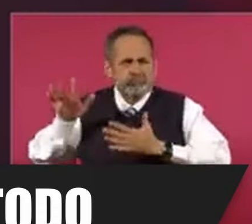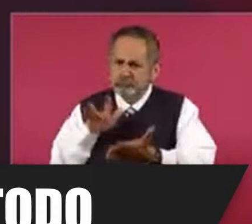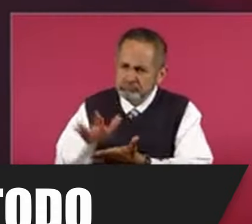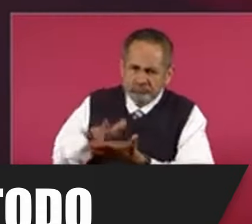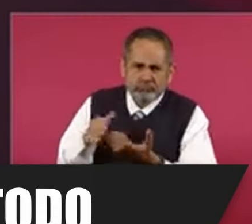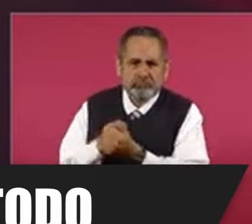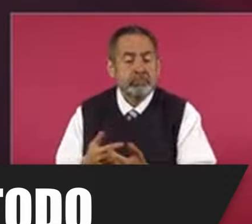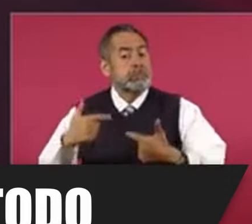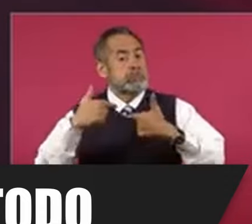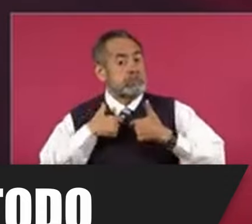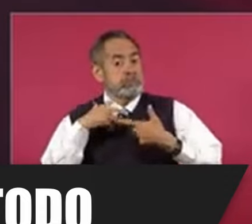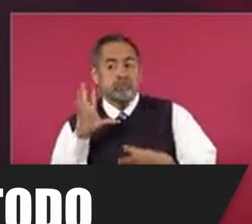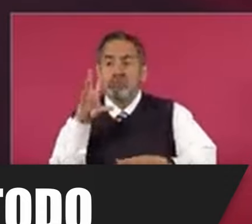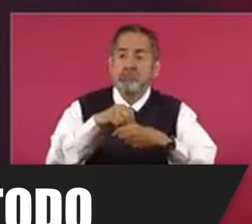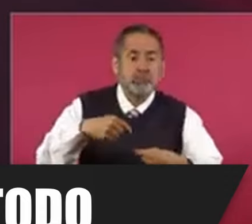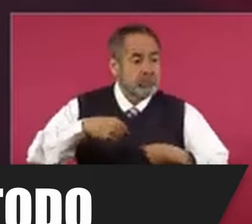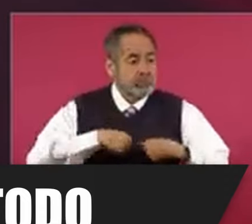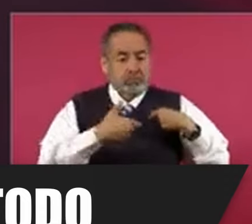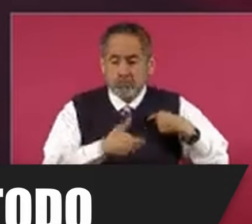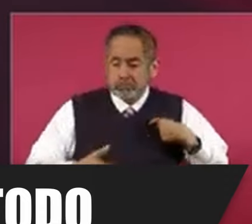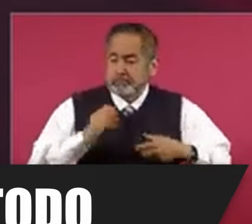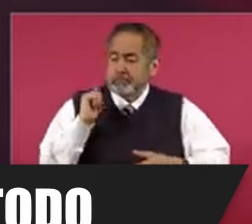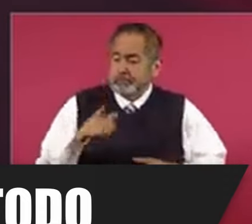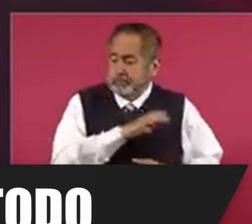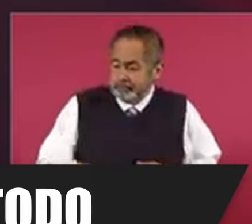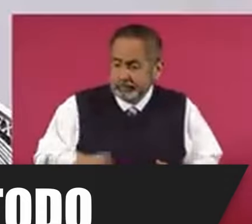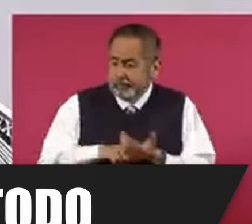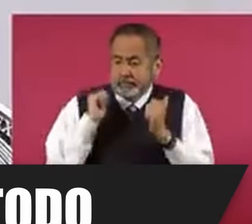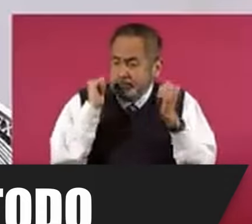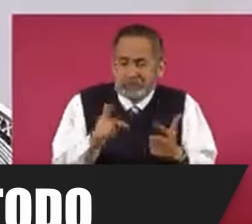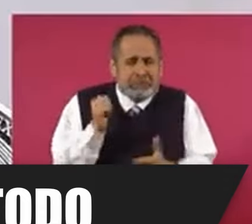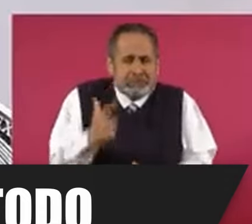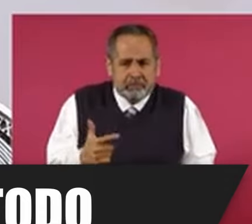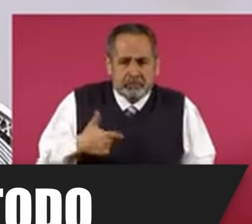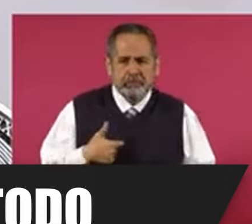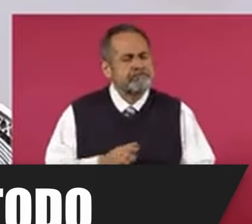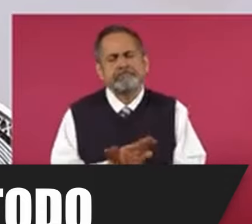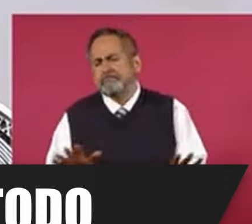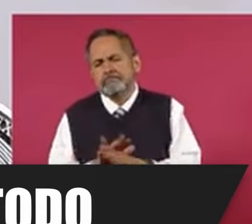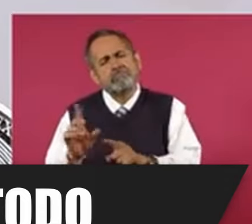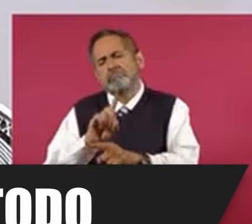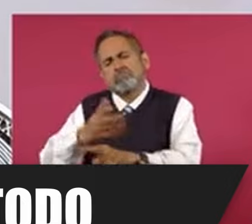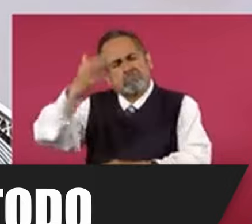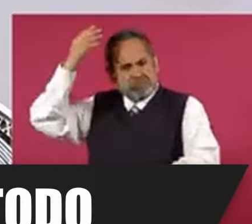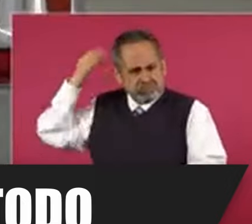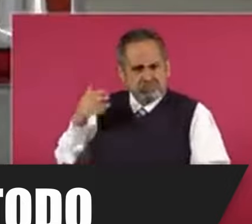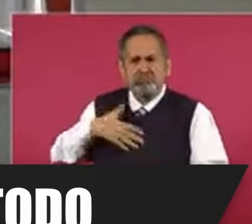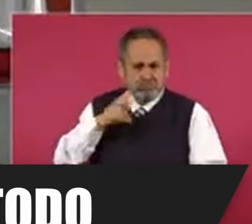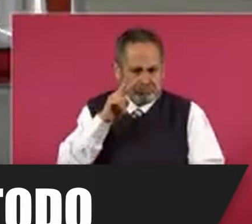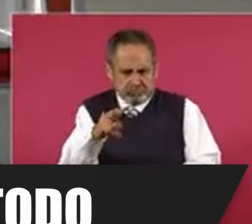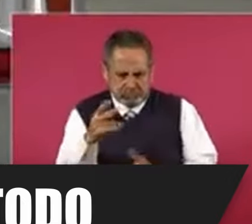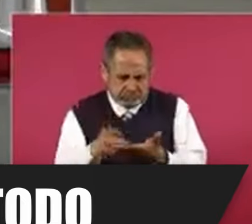No está en mis planes la postulación a ningún cargo público. Lo vengo diciendo desde hace mucho, no es la nota de hoy.